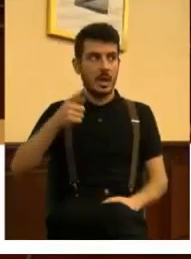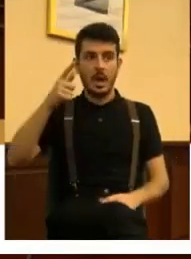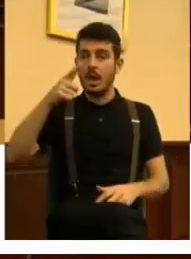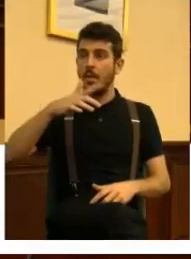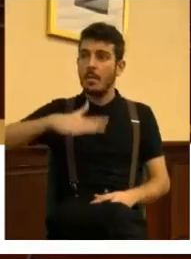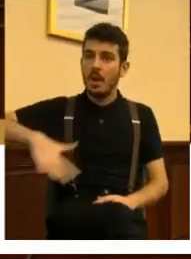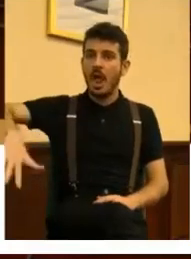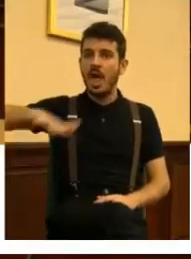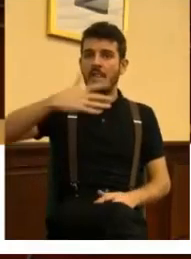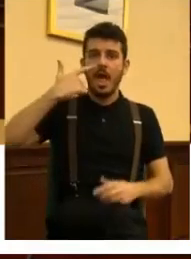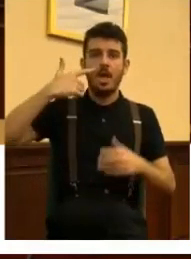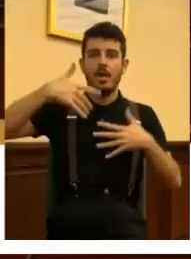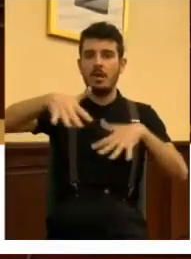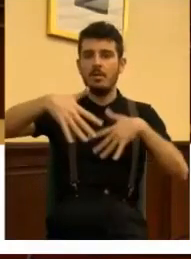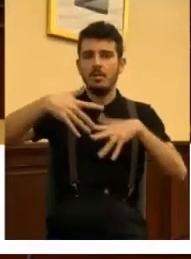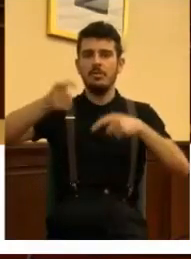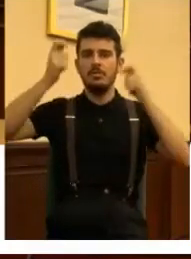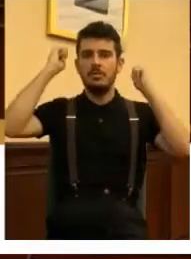la plaza